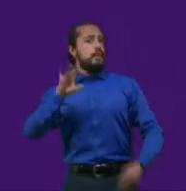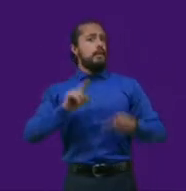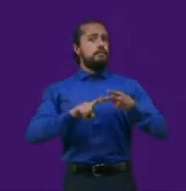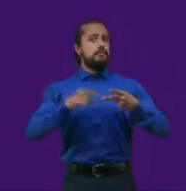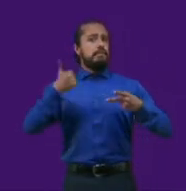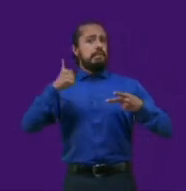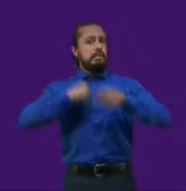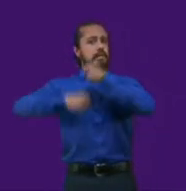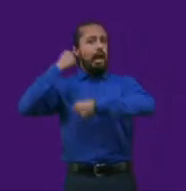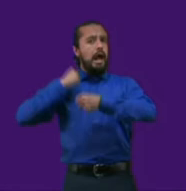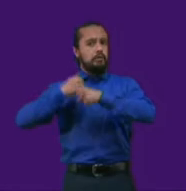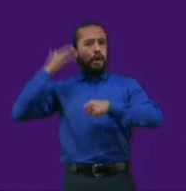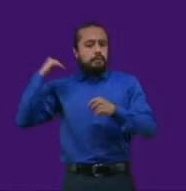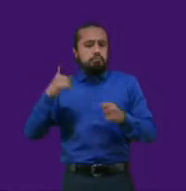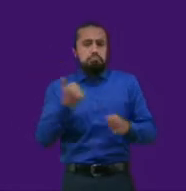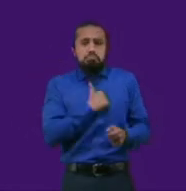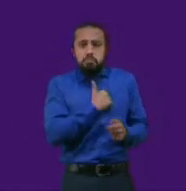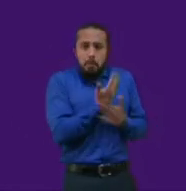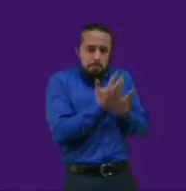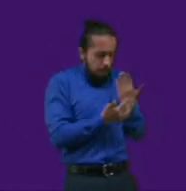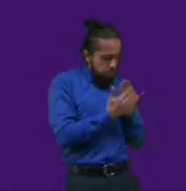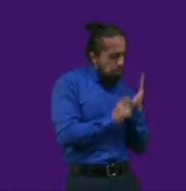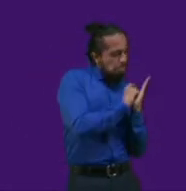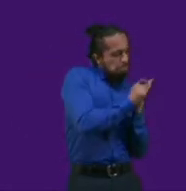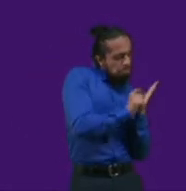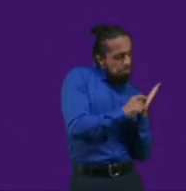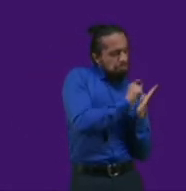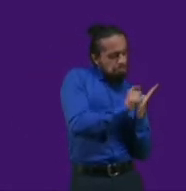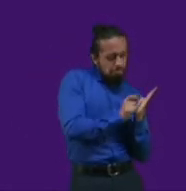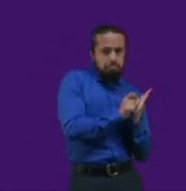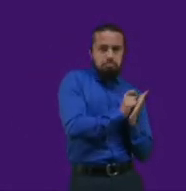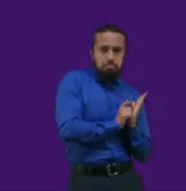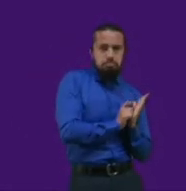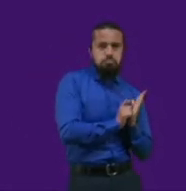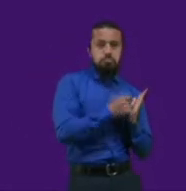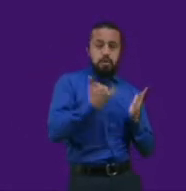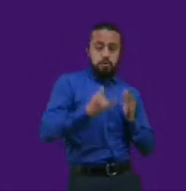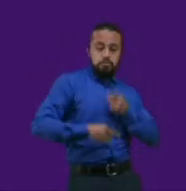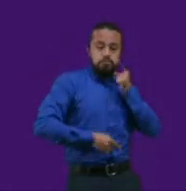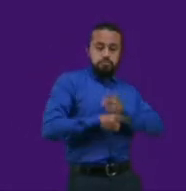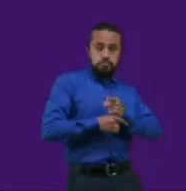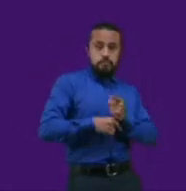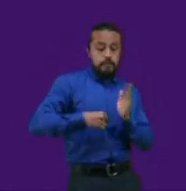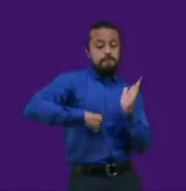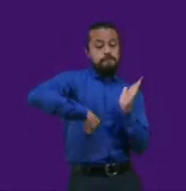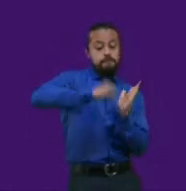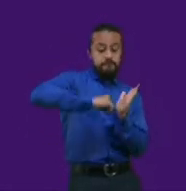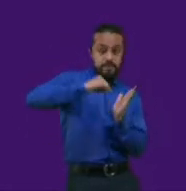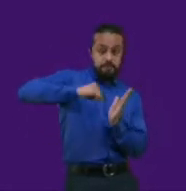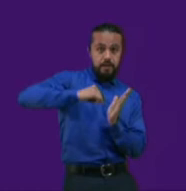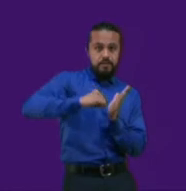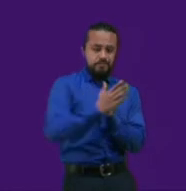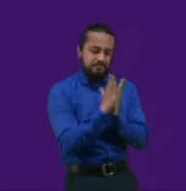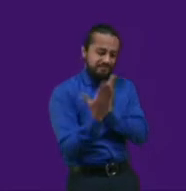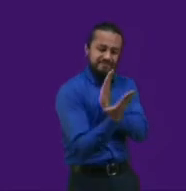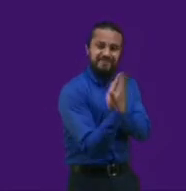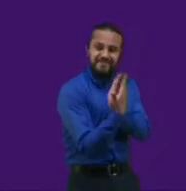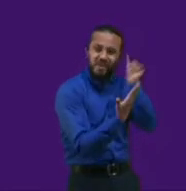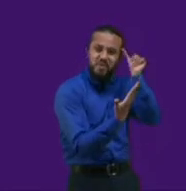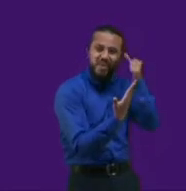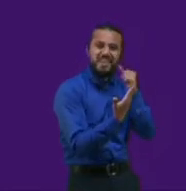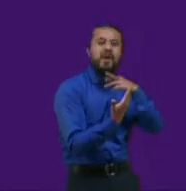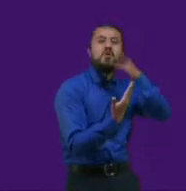podía coger su factura e ir, una vez se la confirmaban, una vez se la firmaban, la copia rosada o la copia verde,